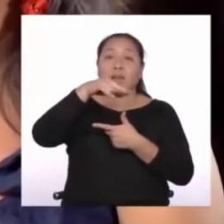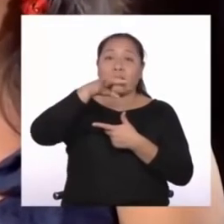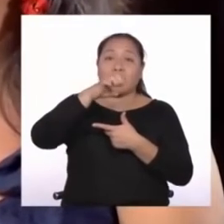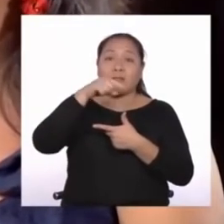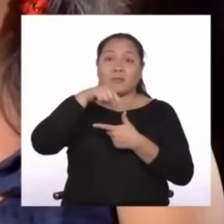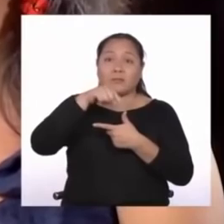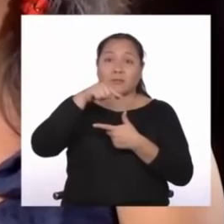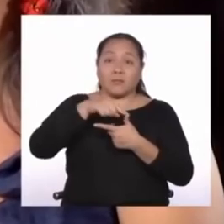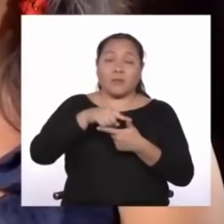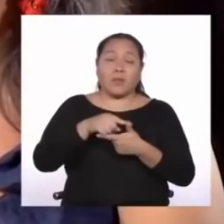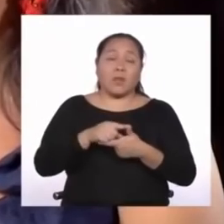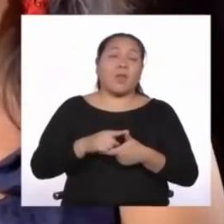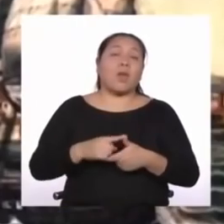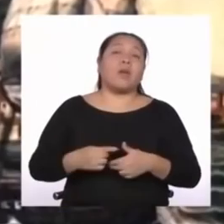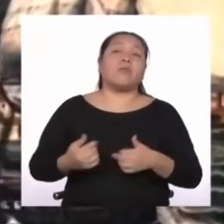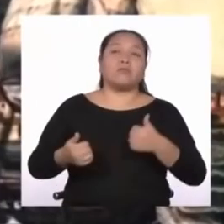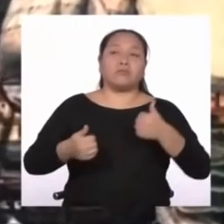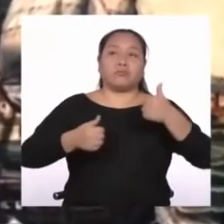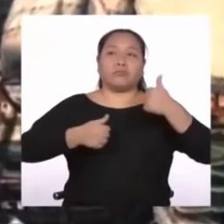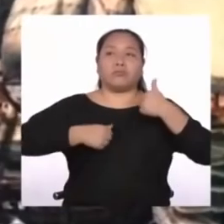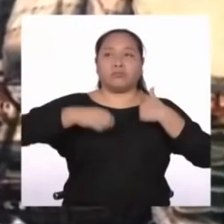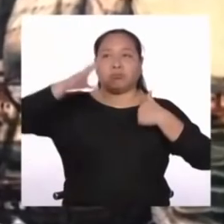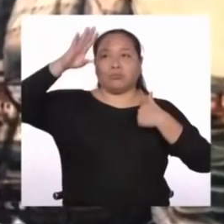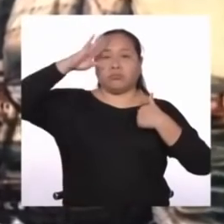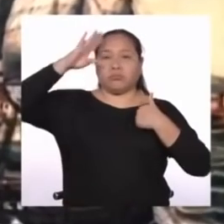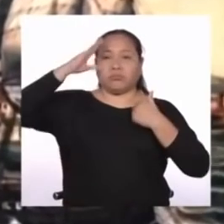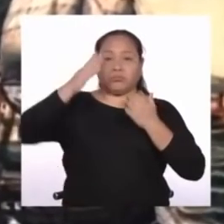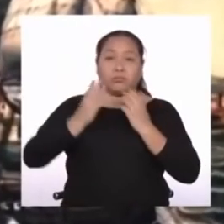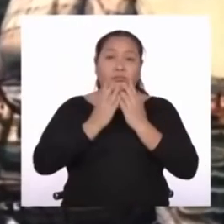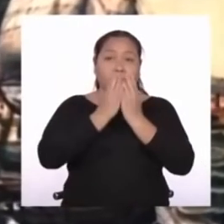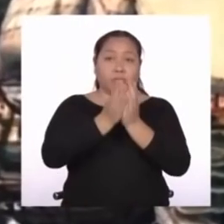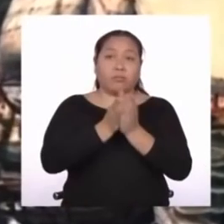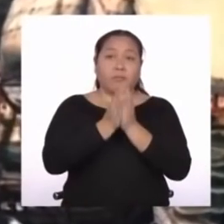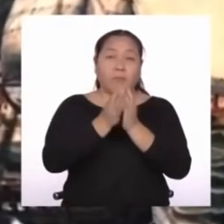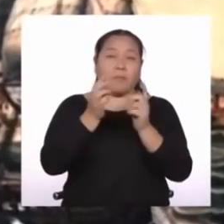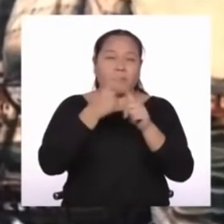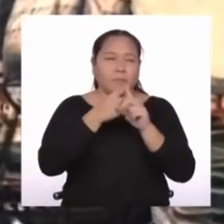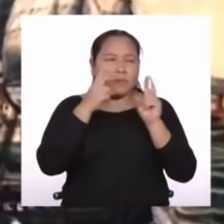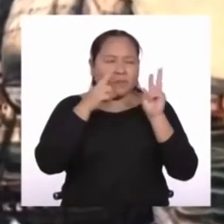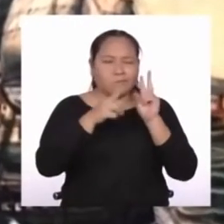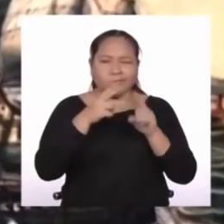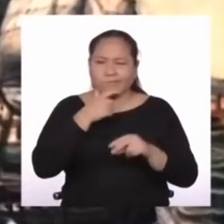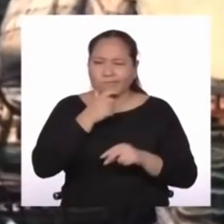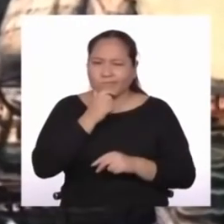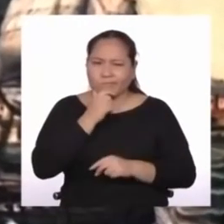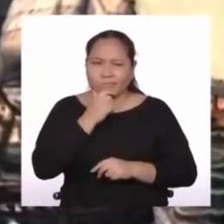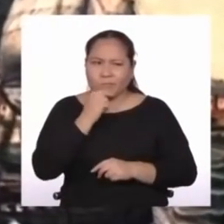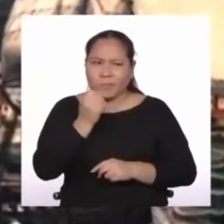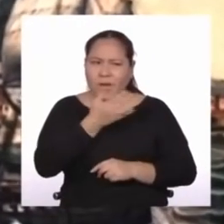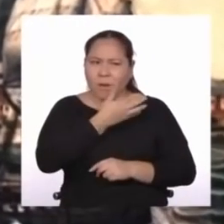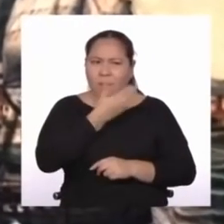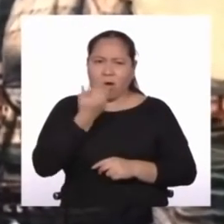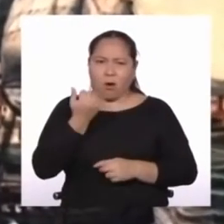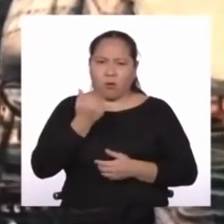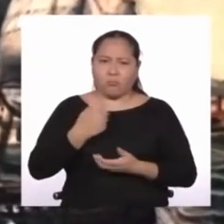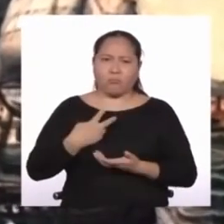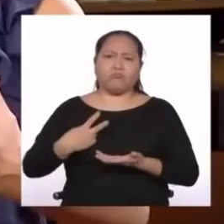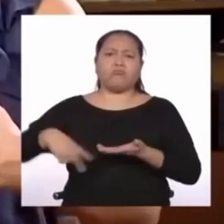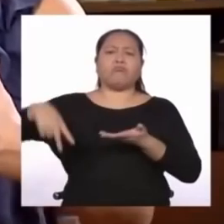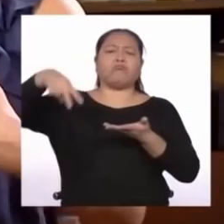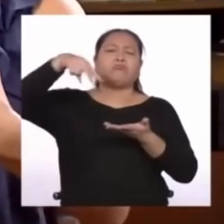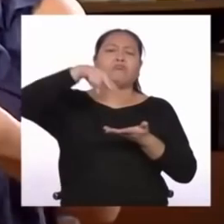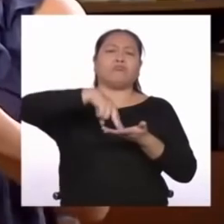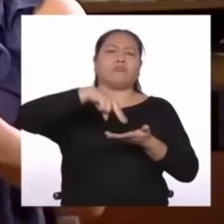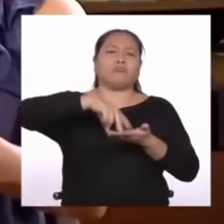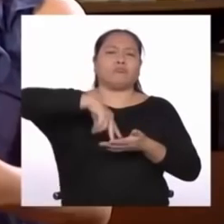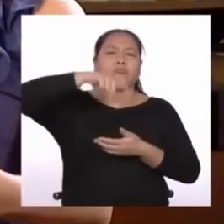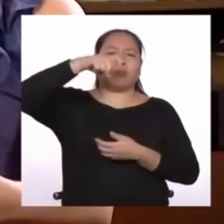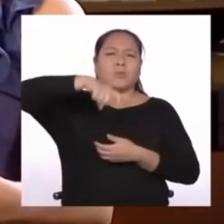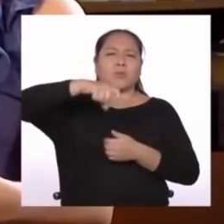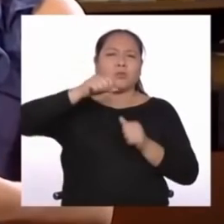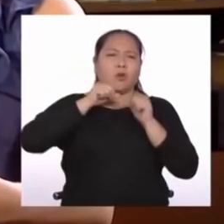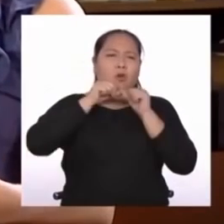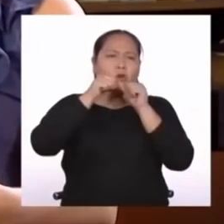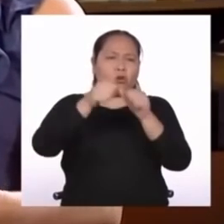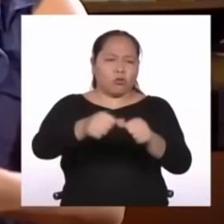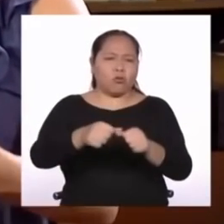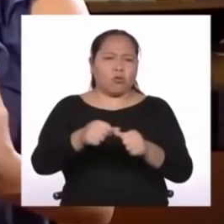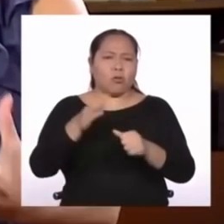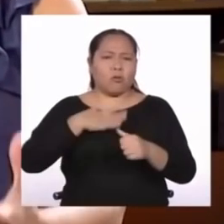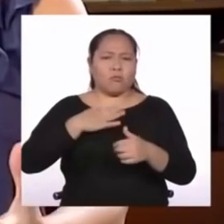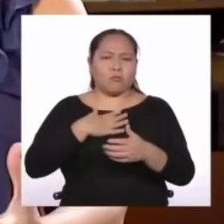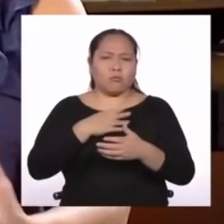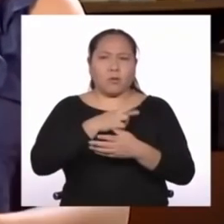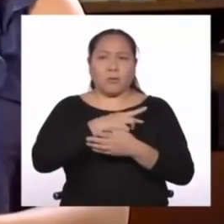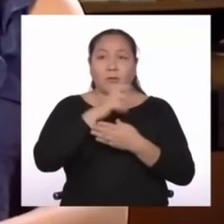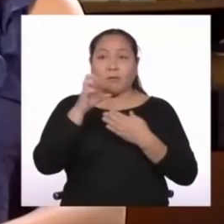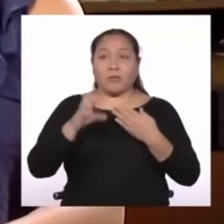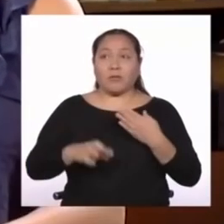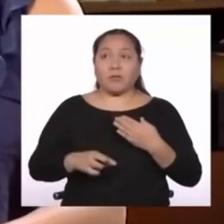conflictos napoleónicos, pero también ve que para poder acceder a mayores premios, a mejores posiciones, necesita seguir incrementando su carrera,